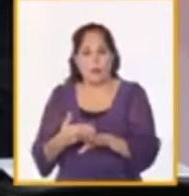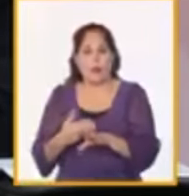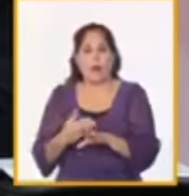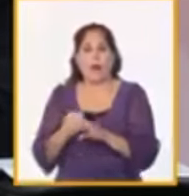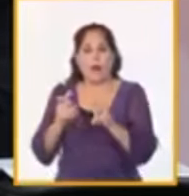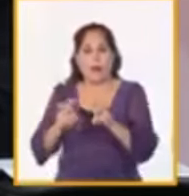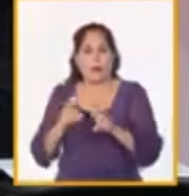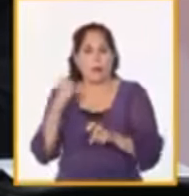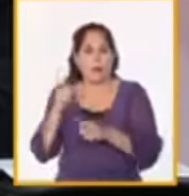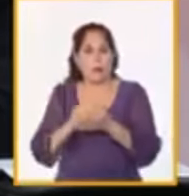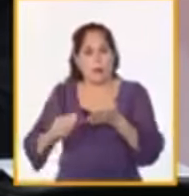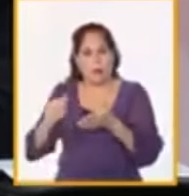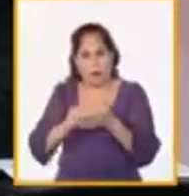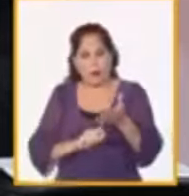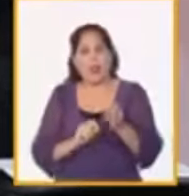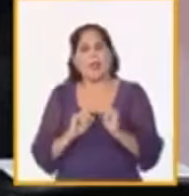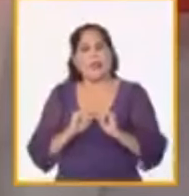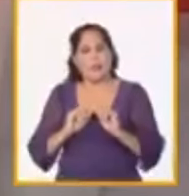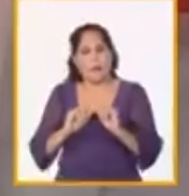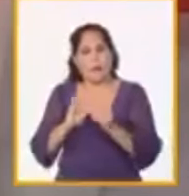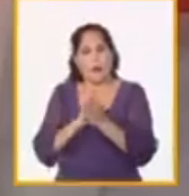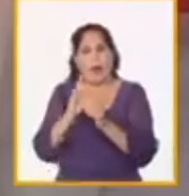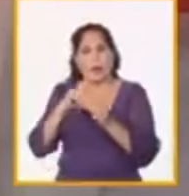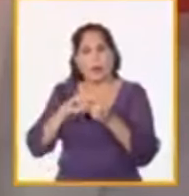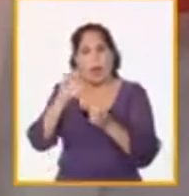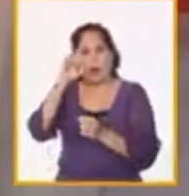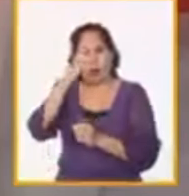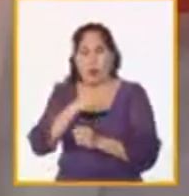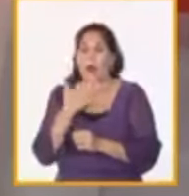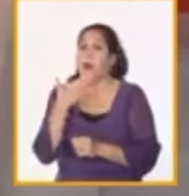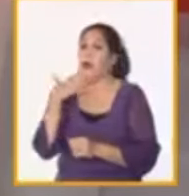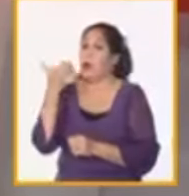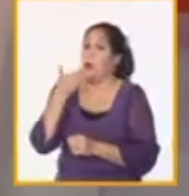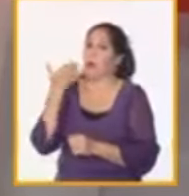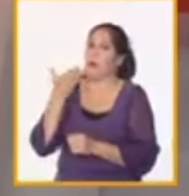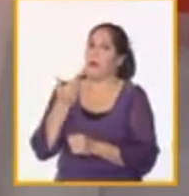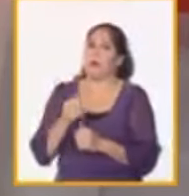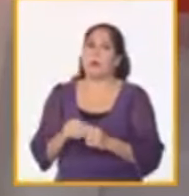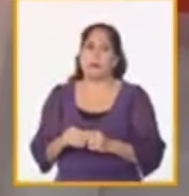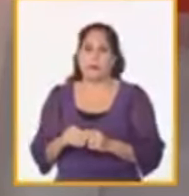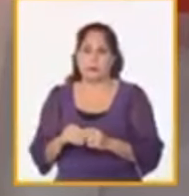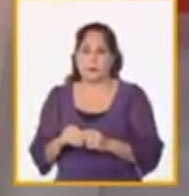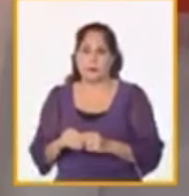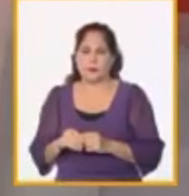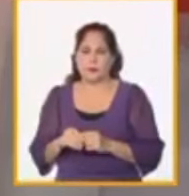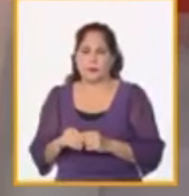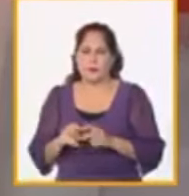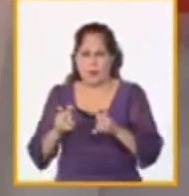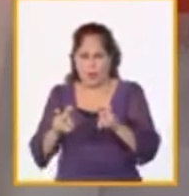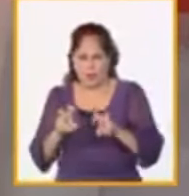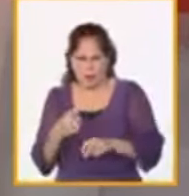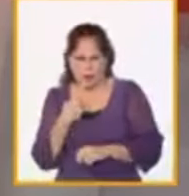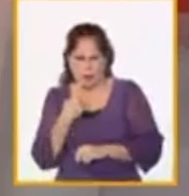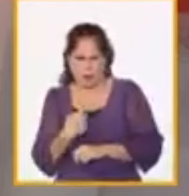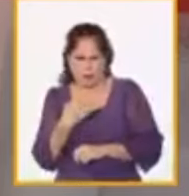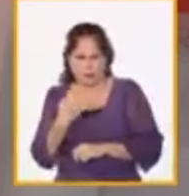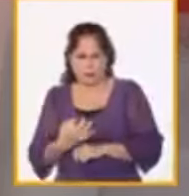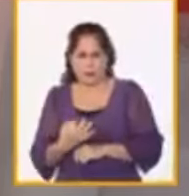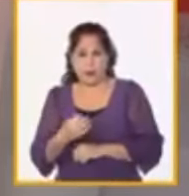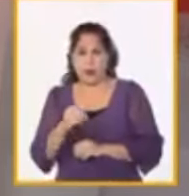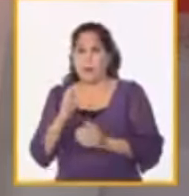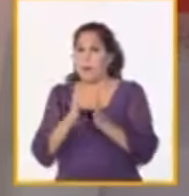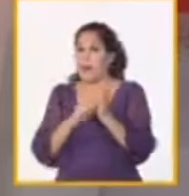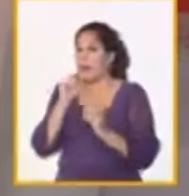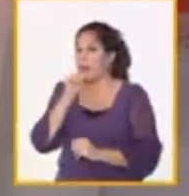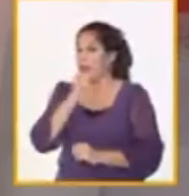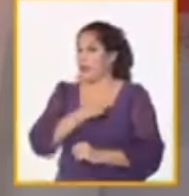Asamblea Nacional del Poder Popular. Qué bueno ver esas imágenes. Y hablando de Asamblea, presidente, en diciembre le